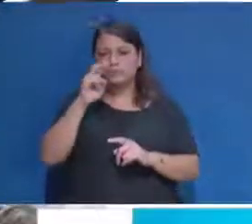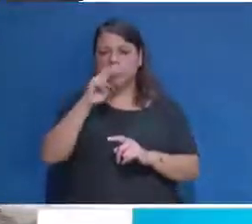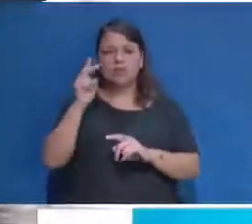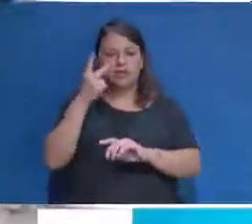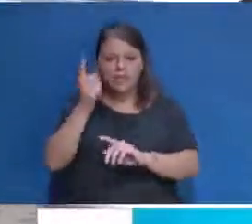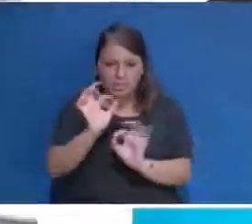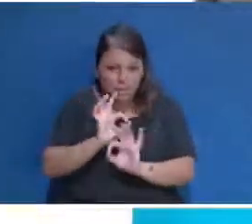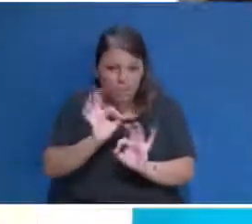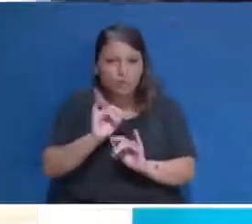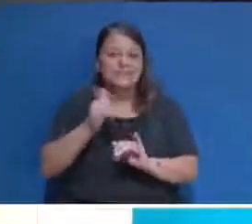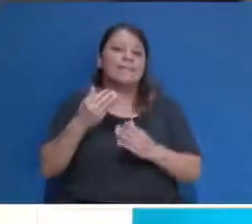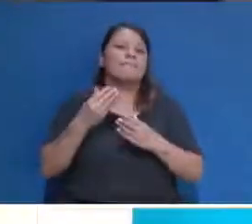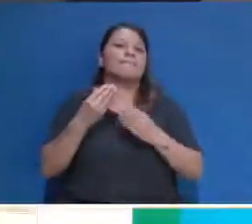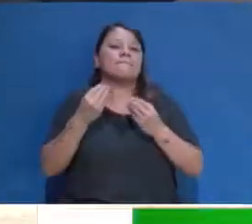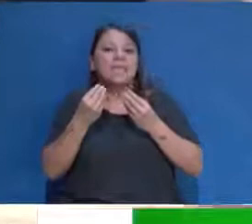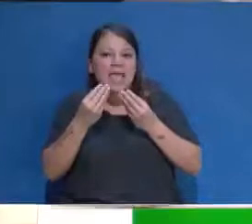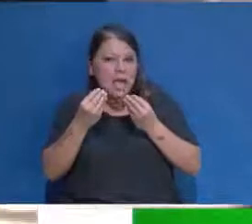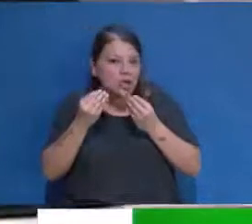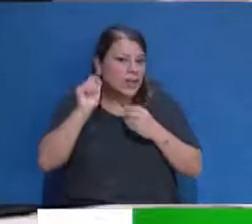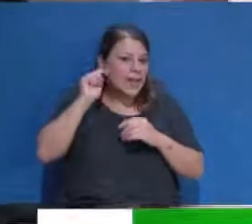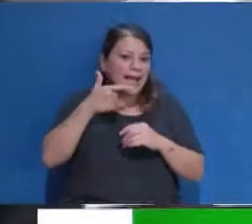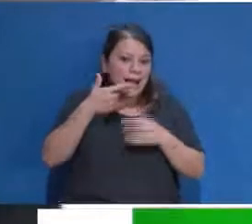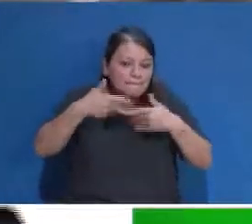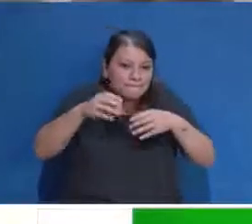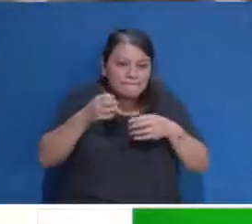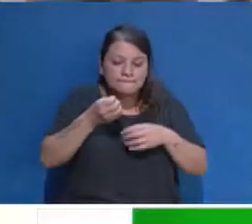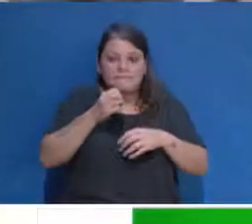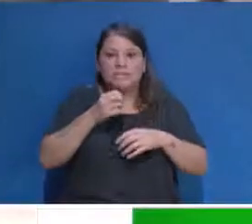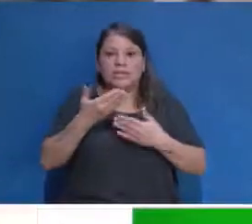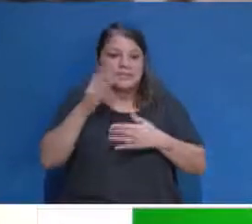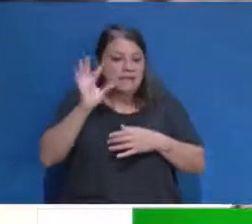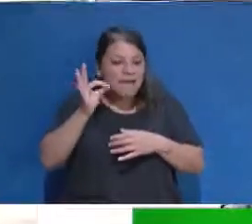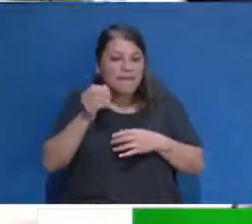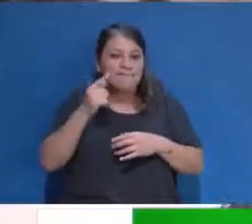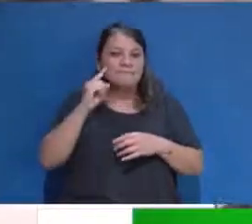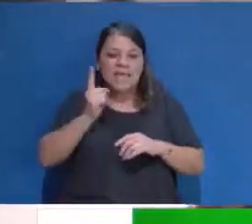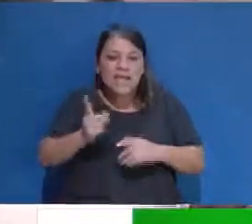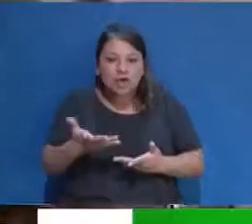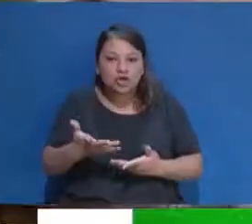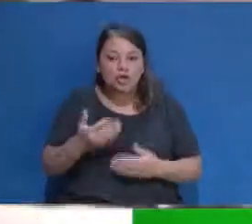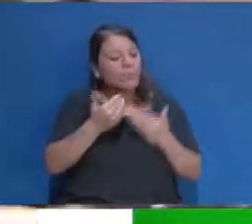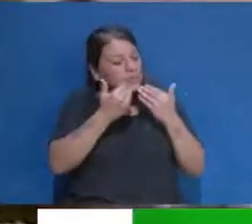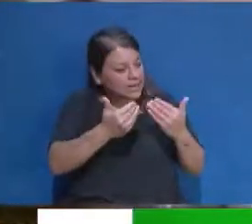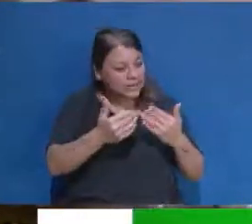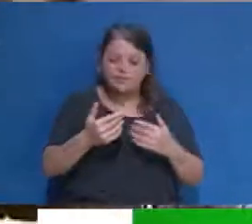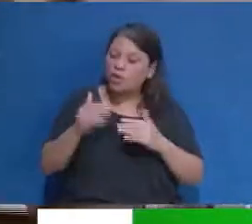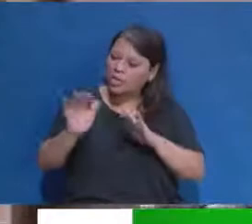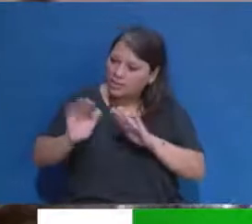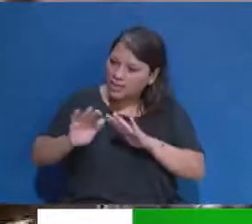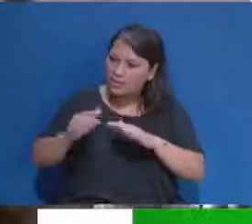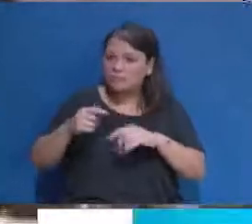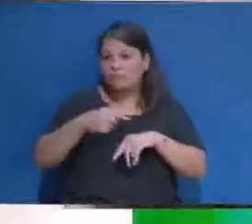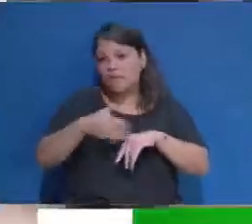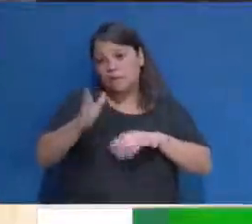miedo que conlleva a tener una pérdida de gas porque saben el peligro que puede suscitar muchas gracias por nada lo dejamos que siga trabajando